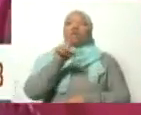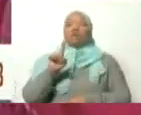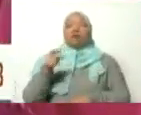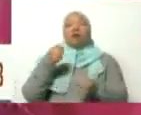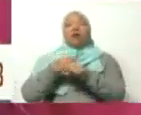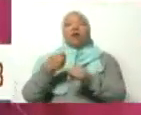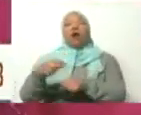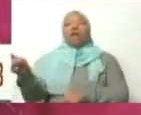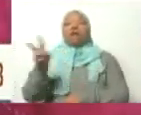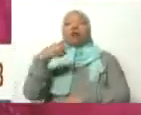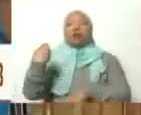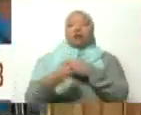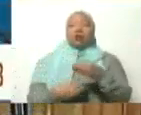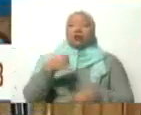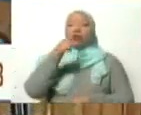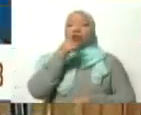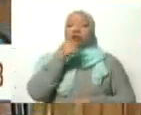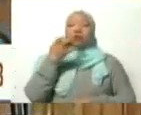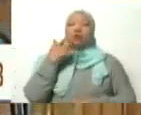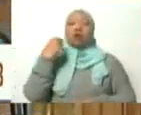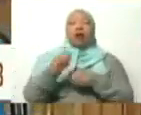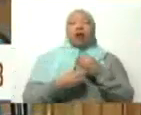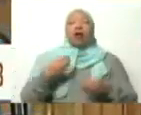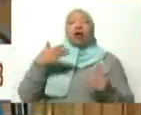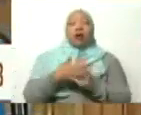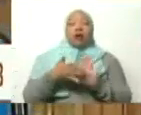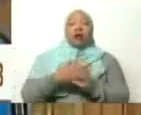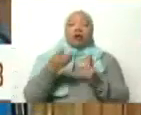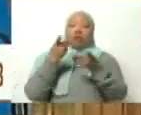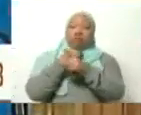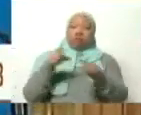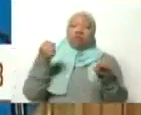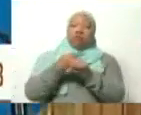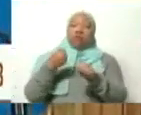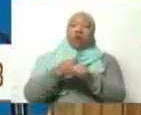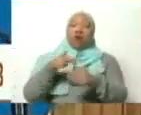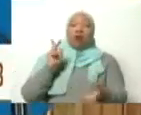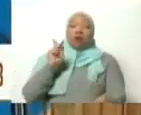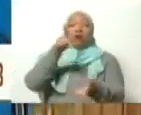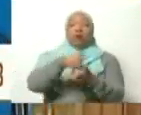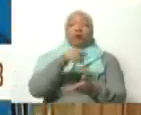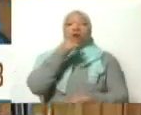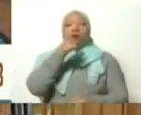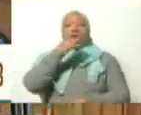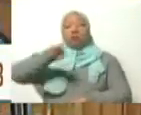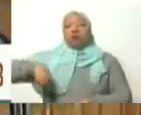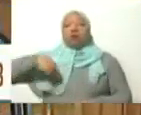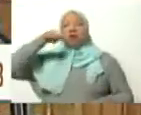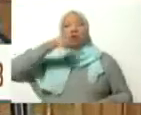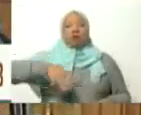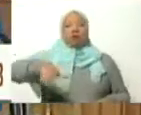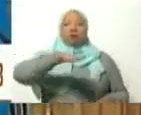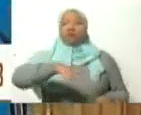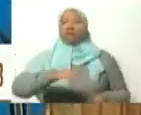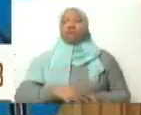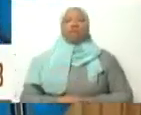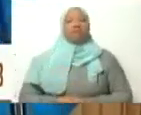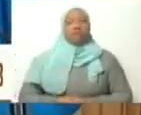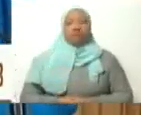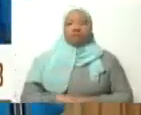Venezuela despunta y da ejemplo sobre lo que significa la democracia participativa de nuestro pueblo.